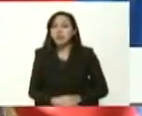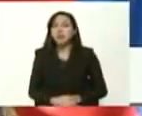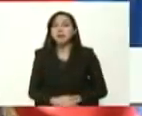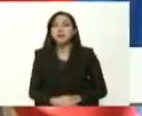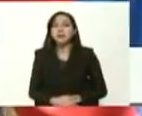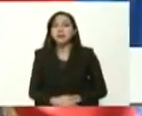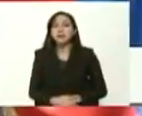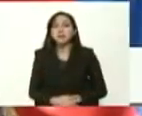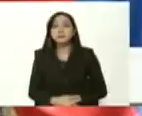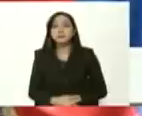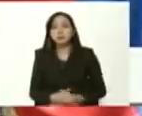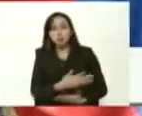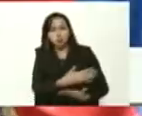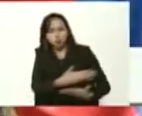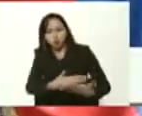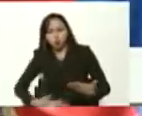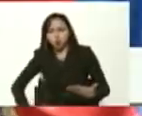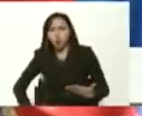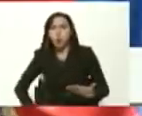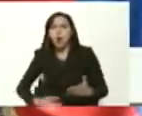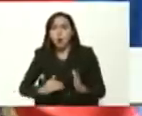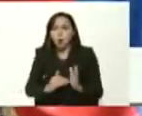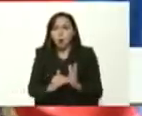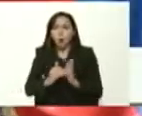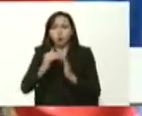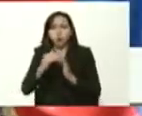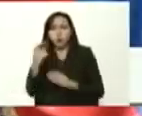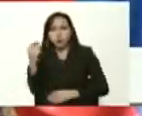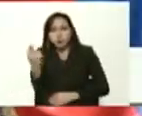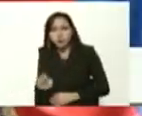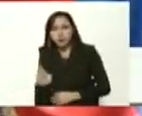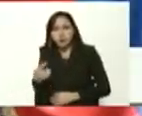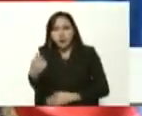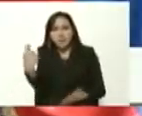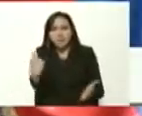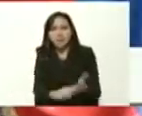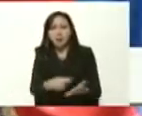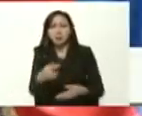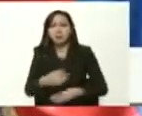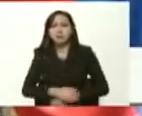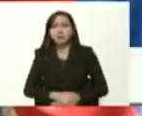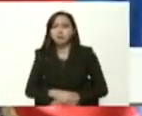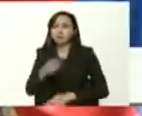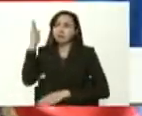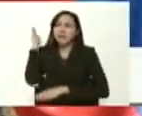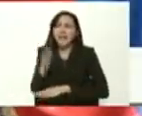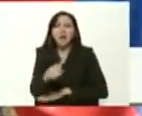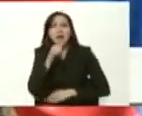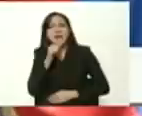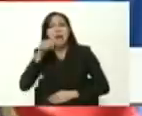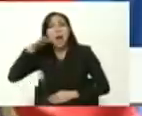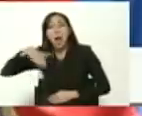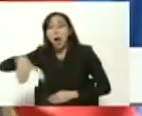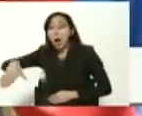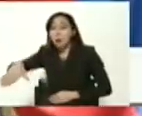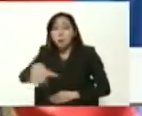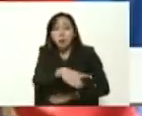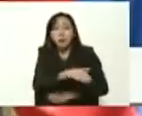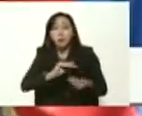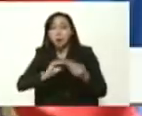eran facturados con sobreprecio, castigando finalmente ¿a quién? Al pueblo, a la